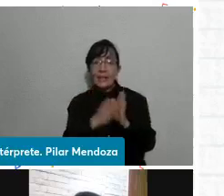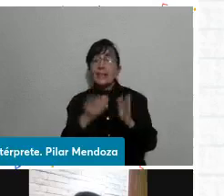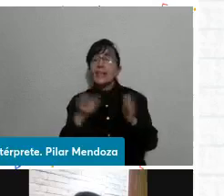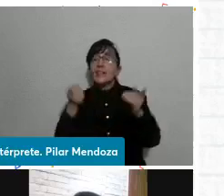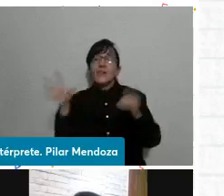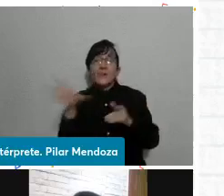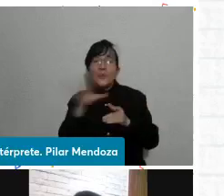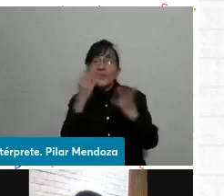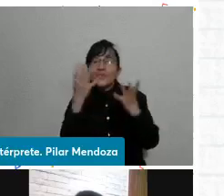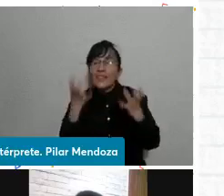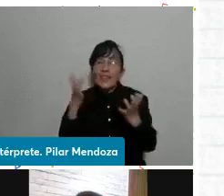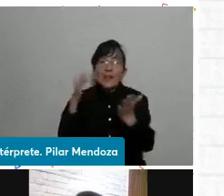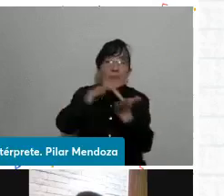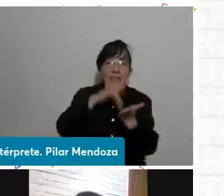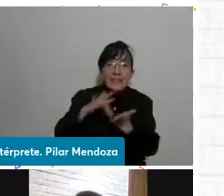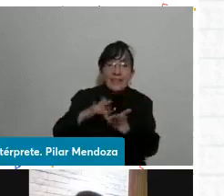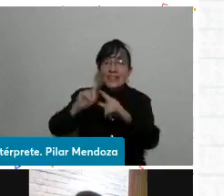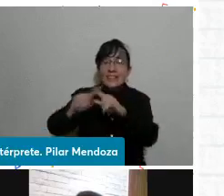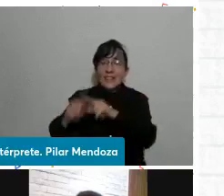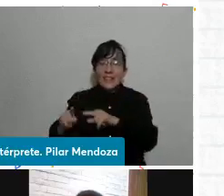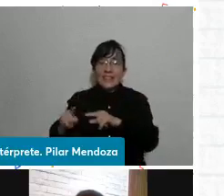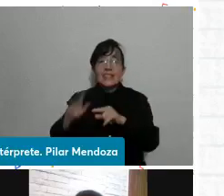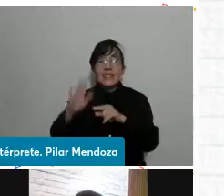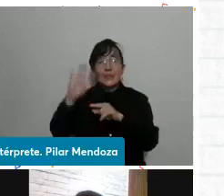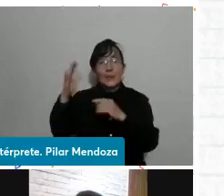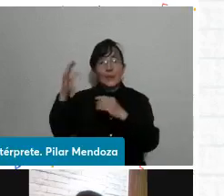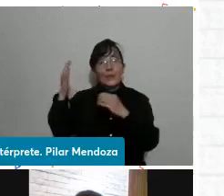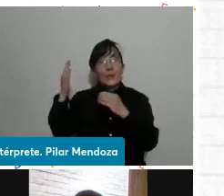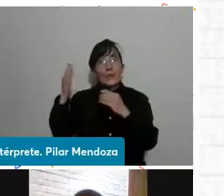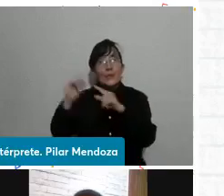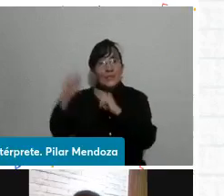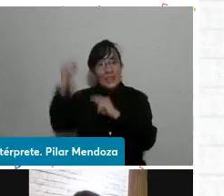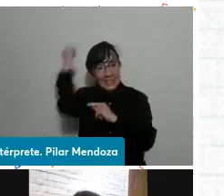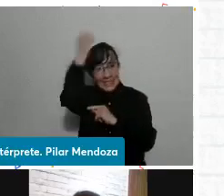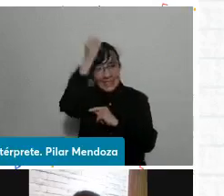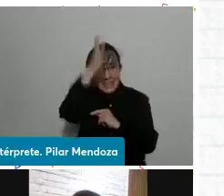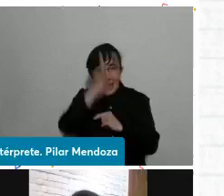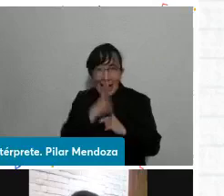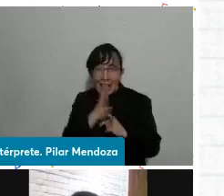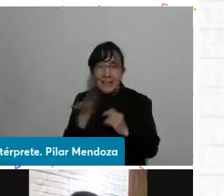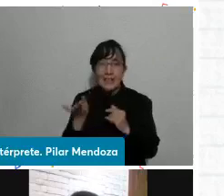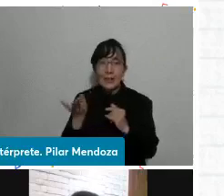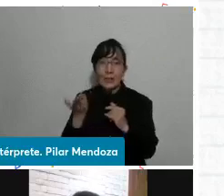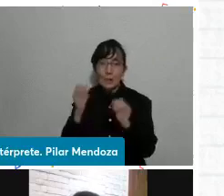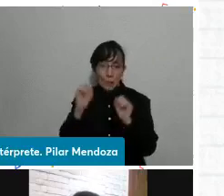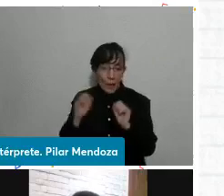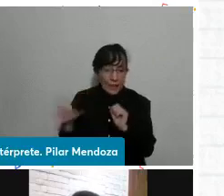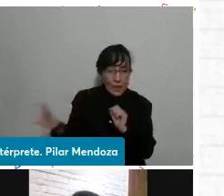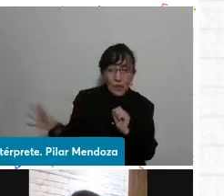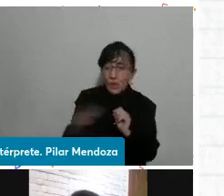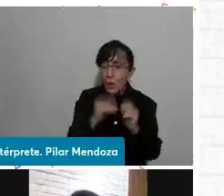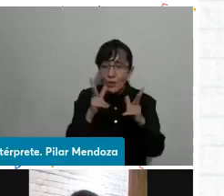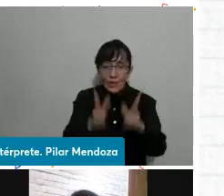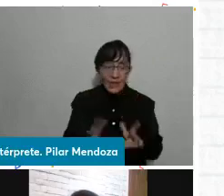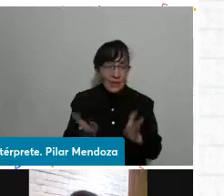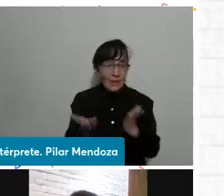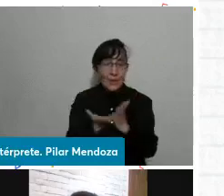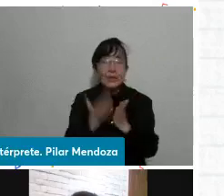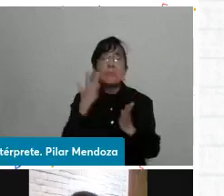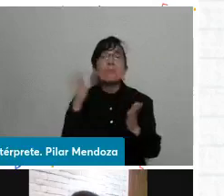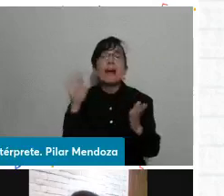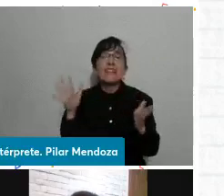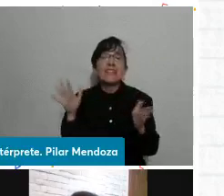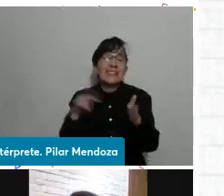participar en este tipo de actividades didácticas y permite un engranaje entre todos nuestros estudiantes para